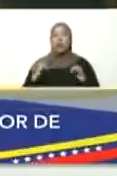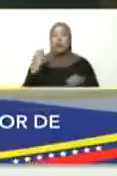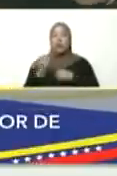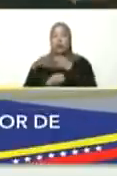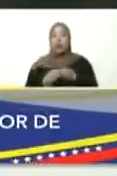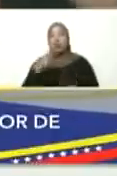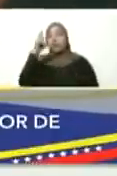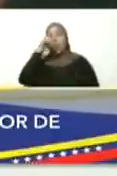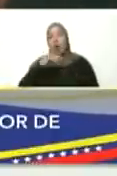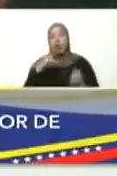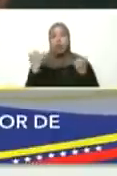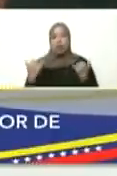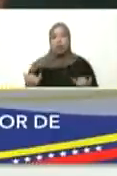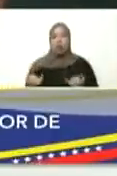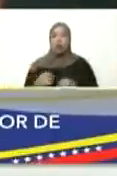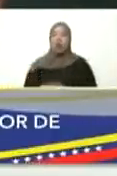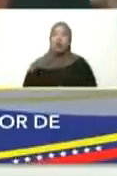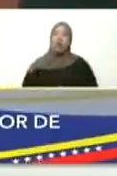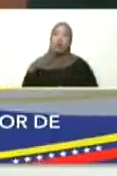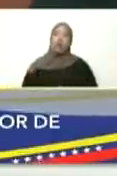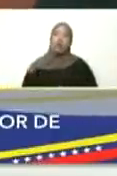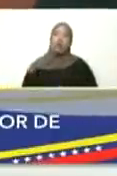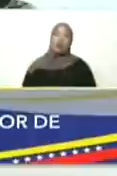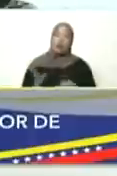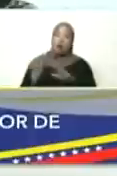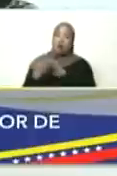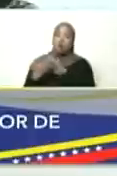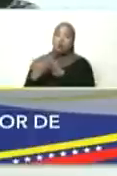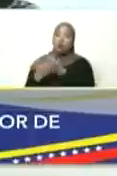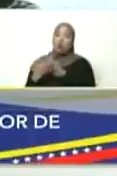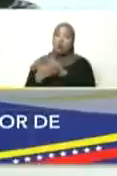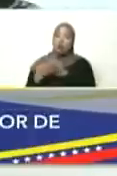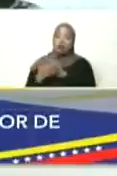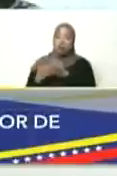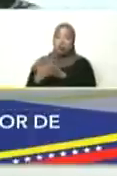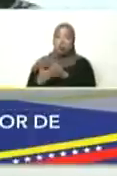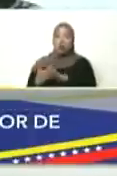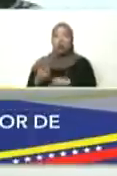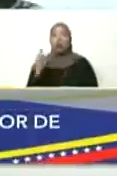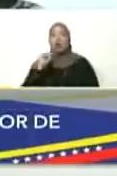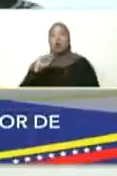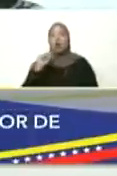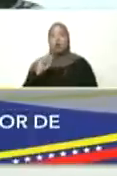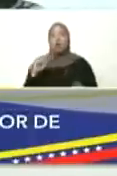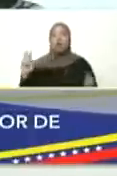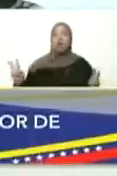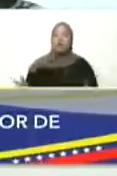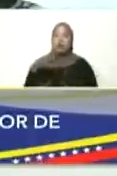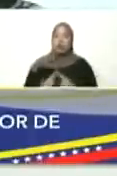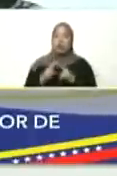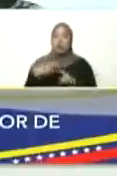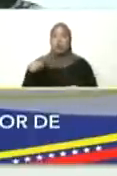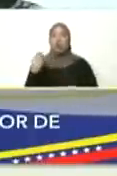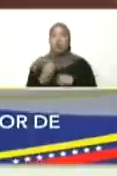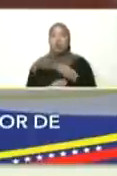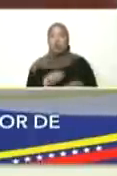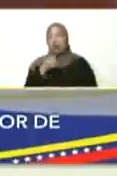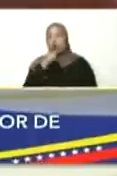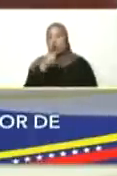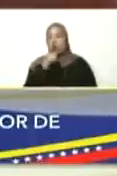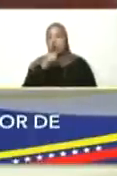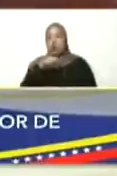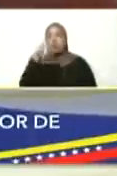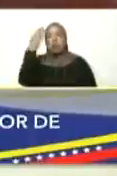ese año. Todo se resolvía a realazo, punto de cuenta, realazo. Y